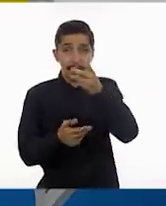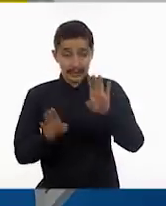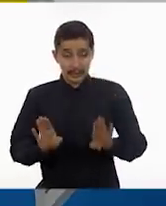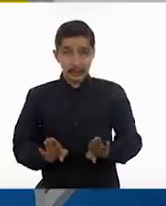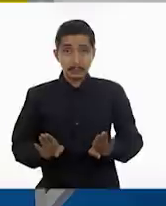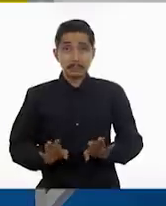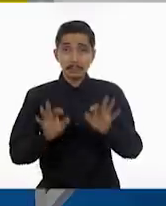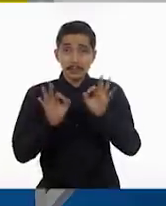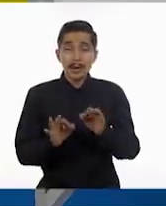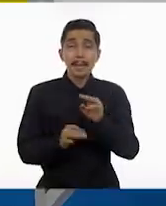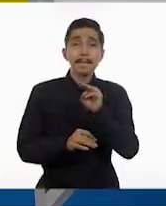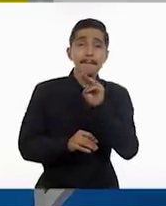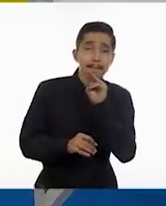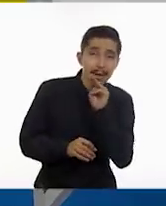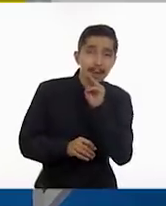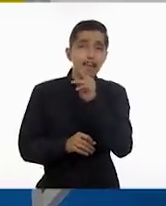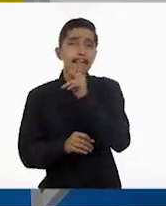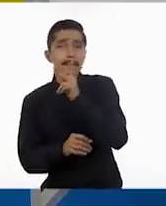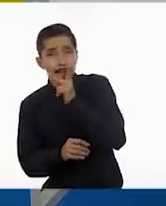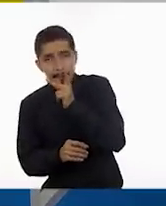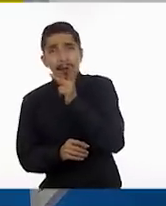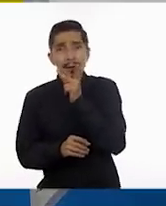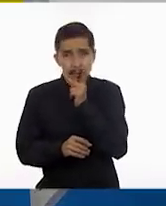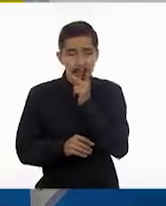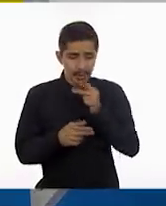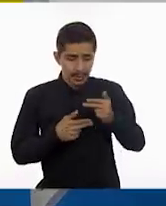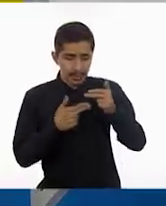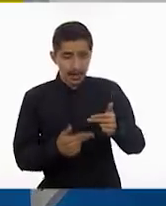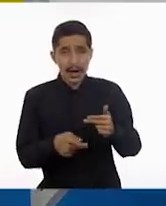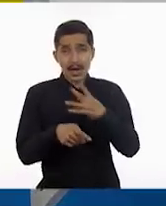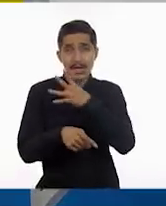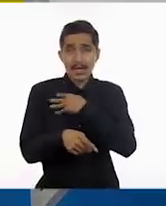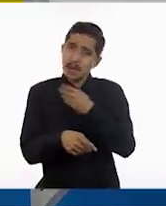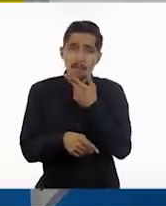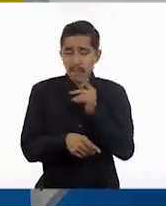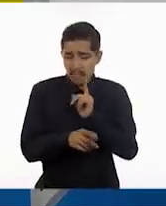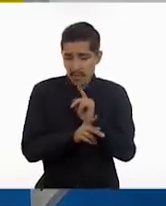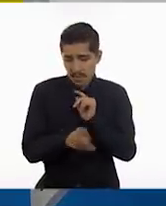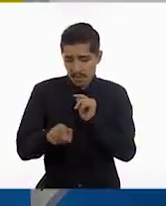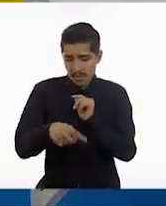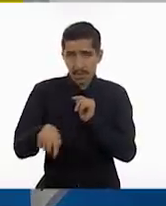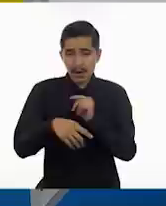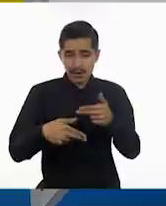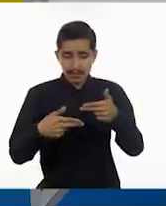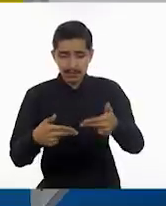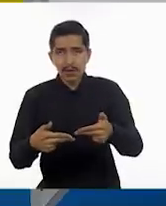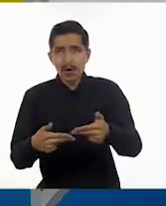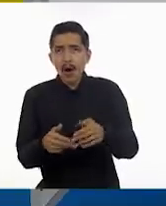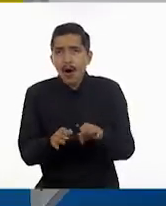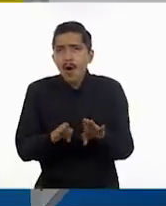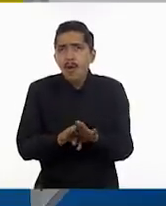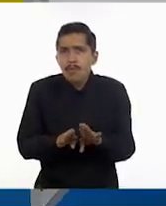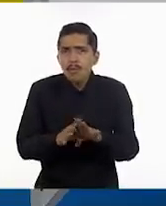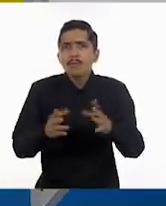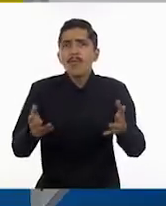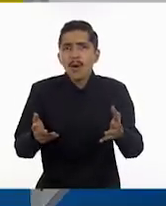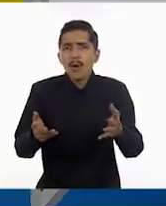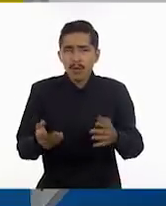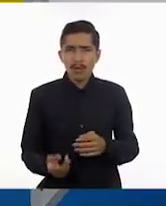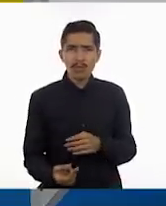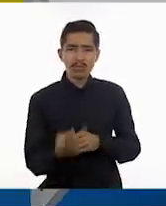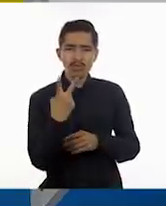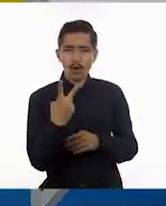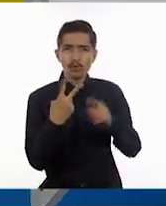características de las madres y los padres a las hijas y a los hijos solo ocurre con la participación de dos tipos